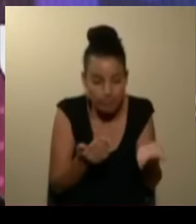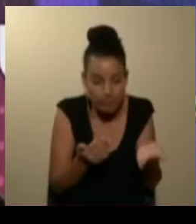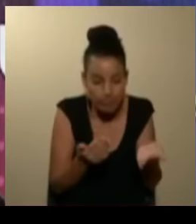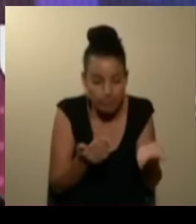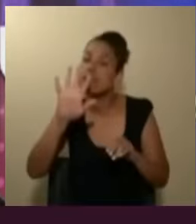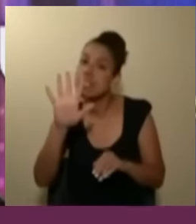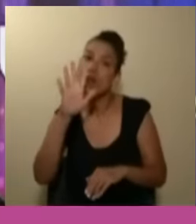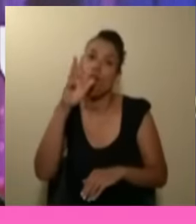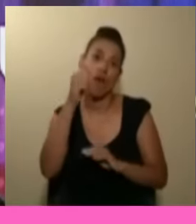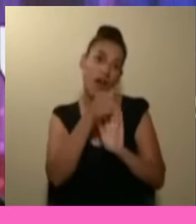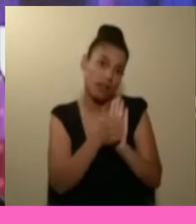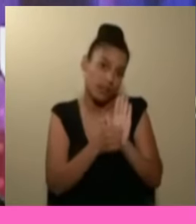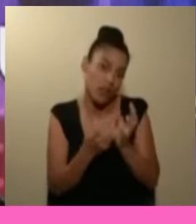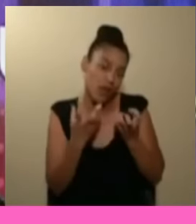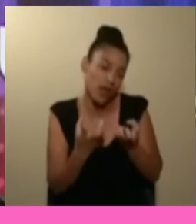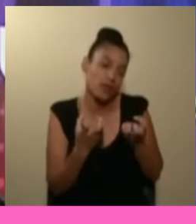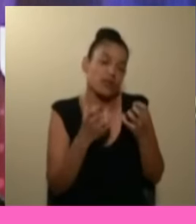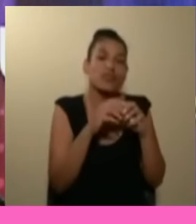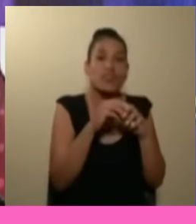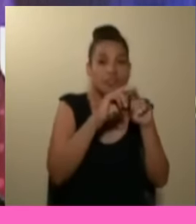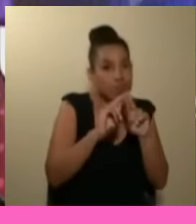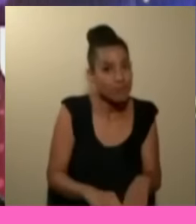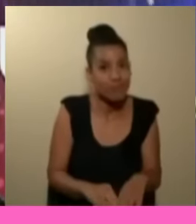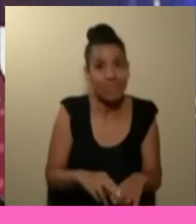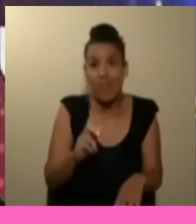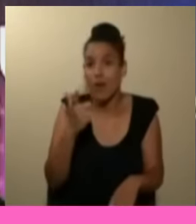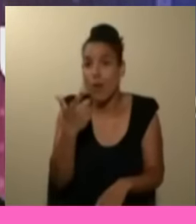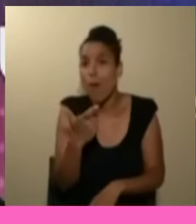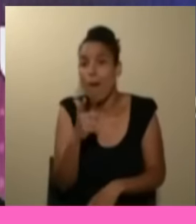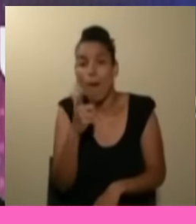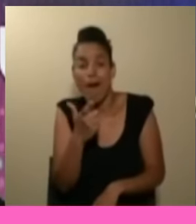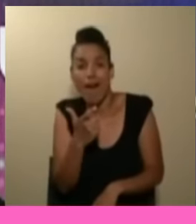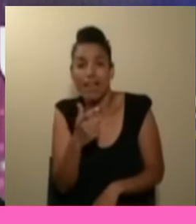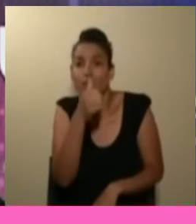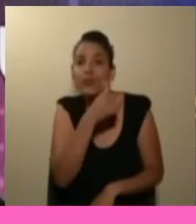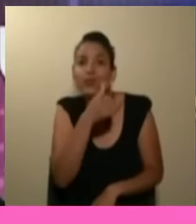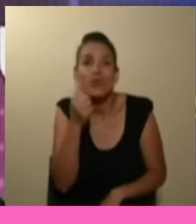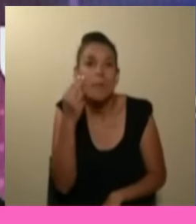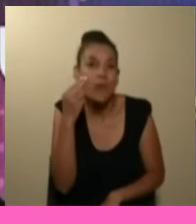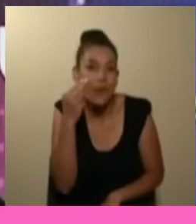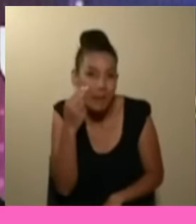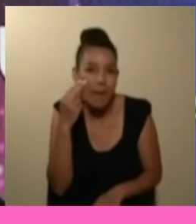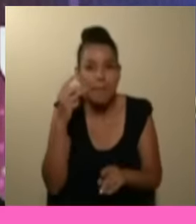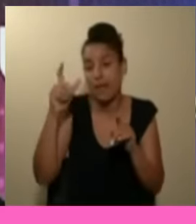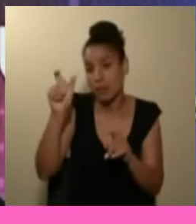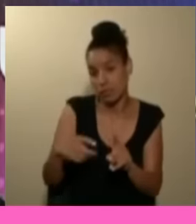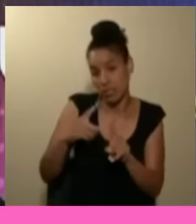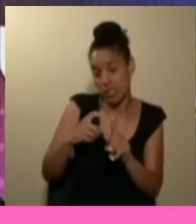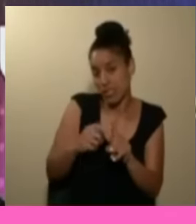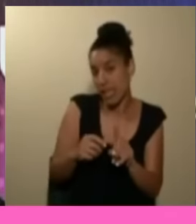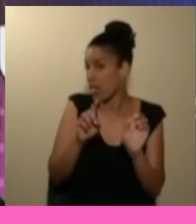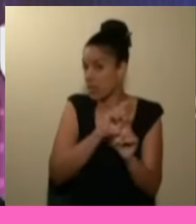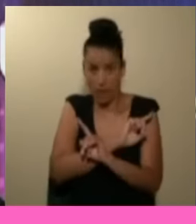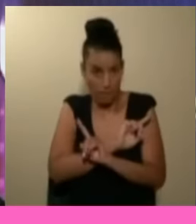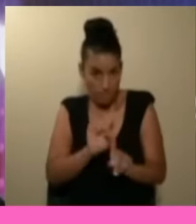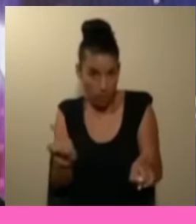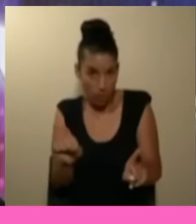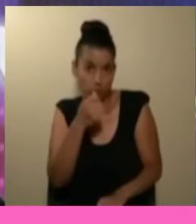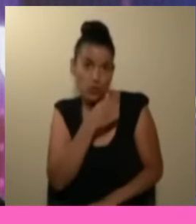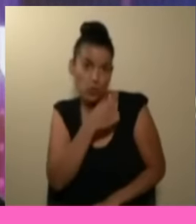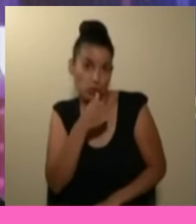no solucionan los problemas, ni para el inquilino, ni para el propietario, y además pueden hacer un